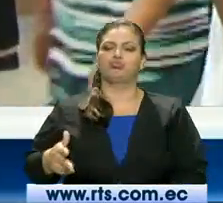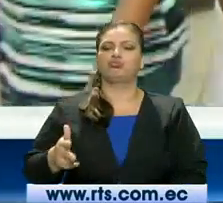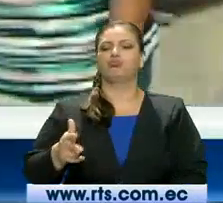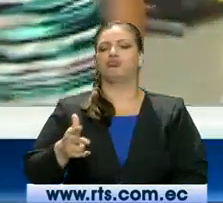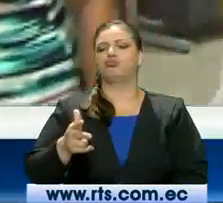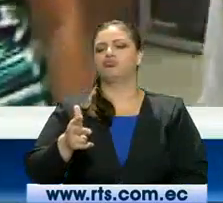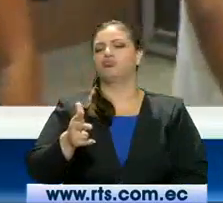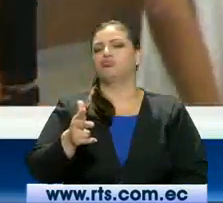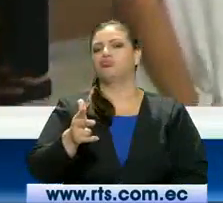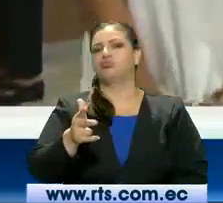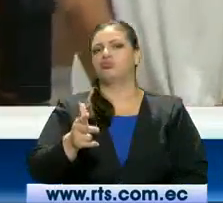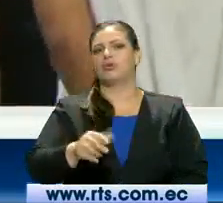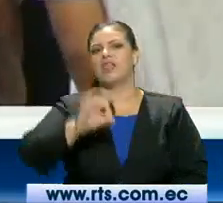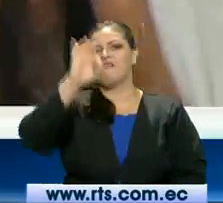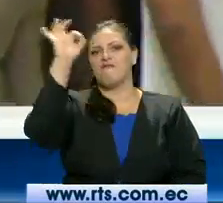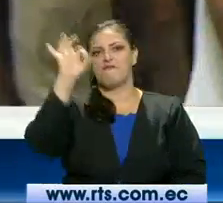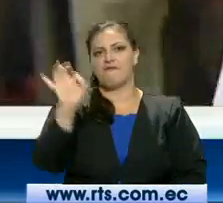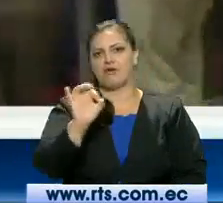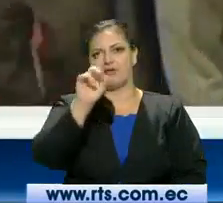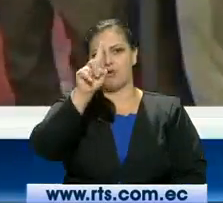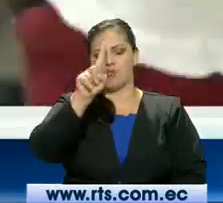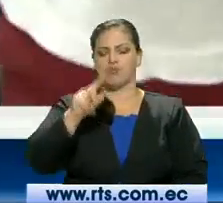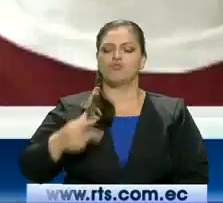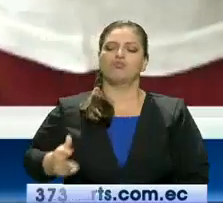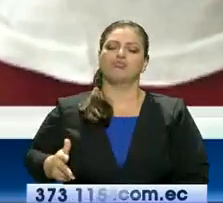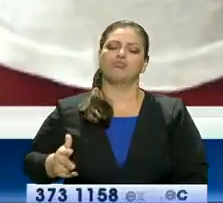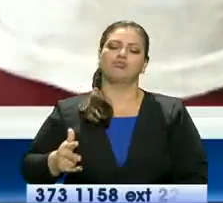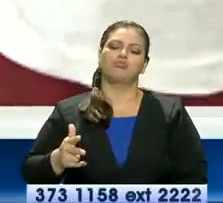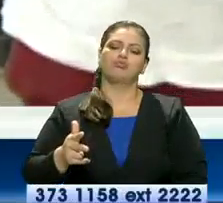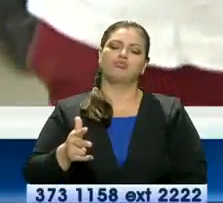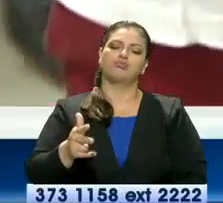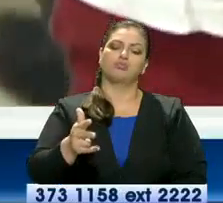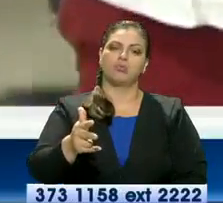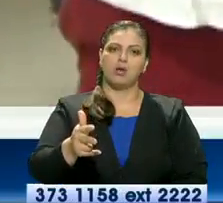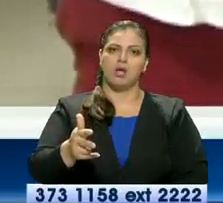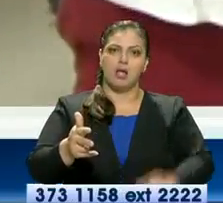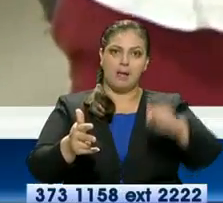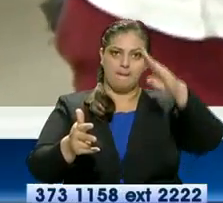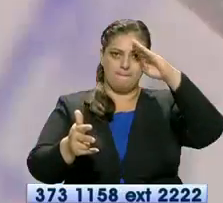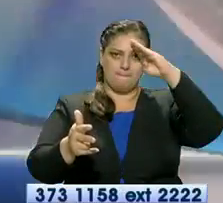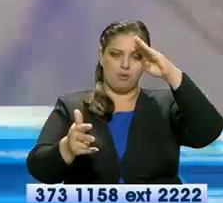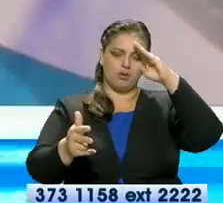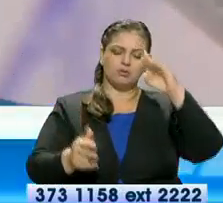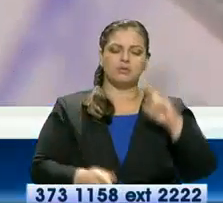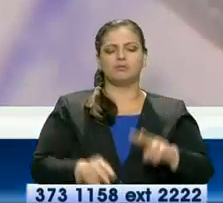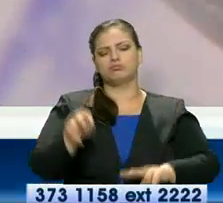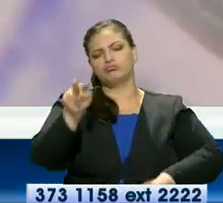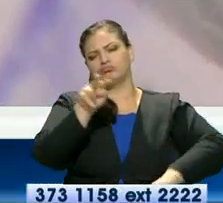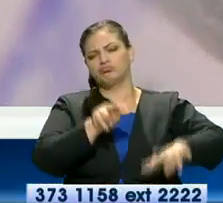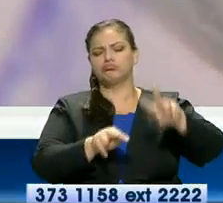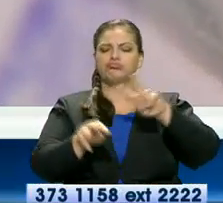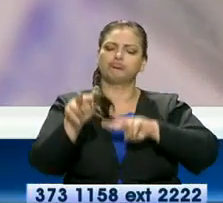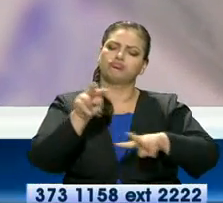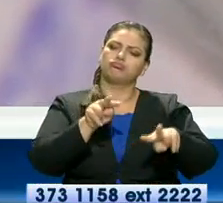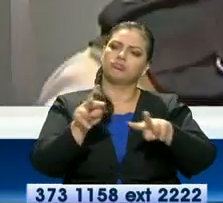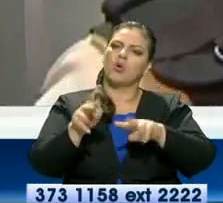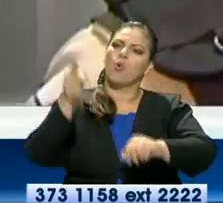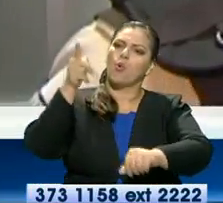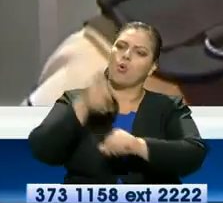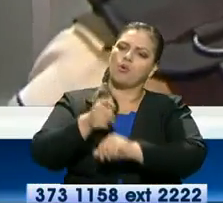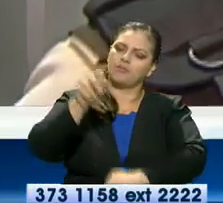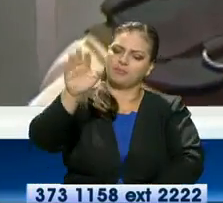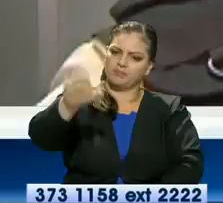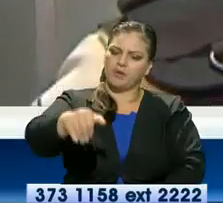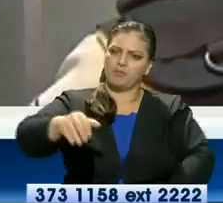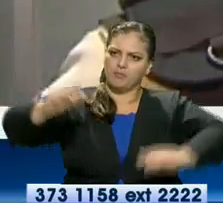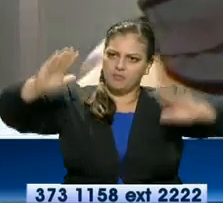de la Ciudadela Floresa 1, en el sur de Guayaquil. Tenía escondido un pequeño bulto sólido. Se trataba de un poco de cocaína. Se le